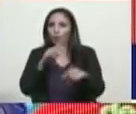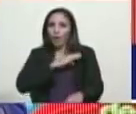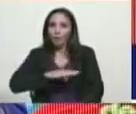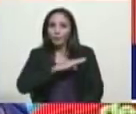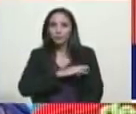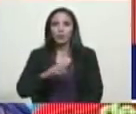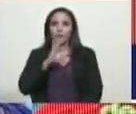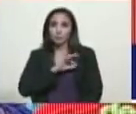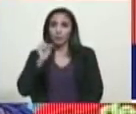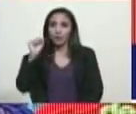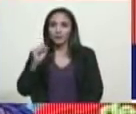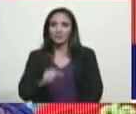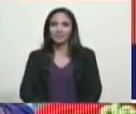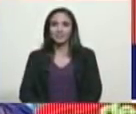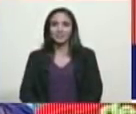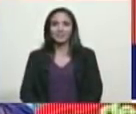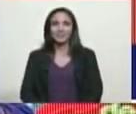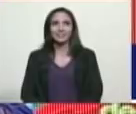socialistas?